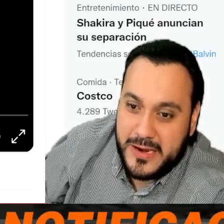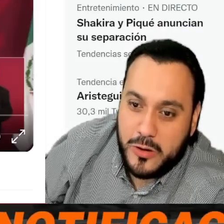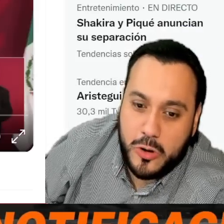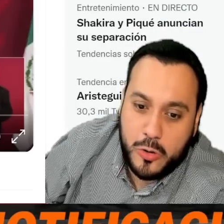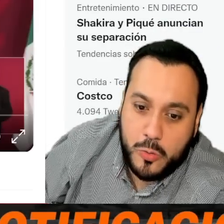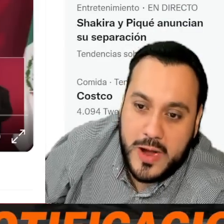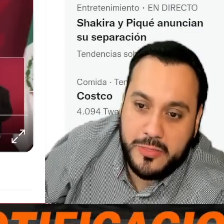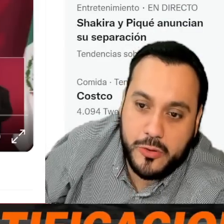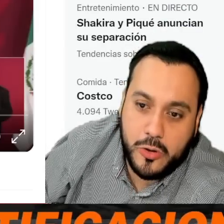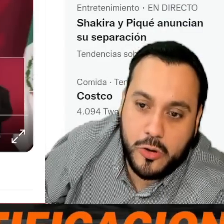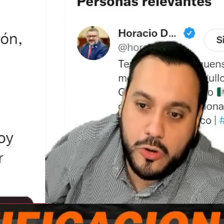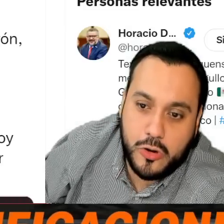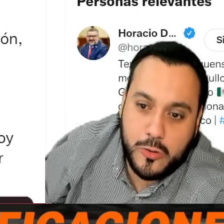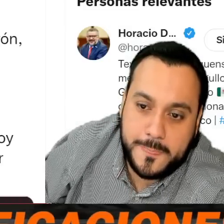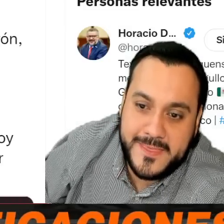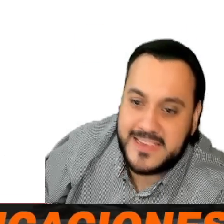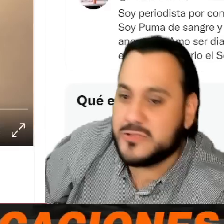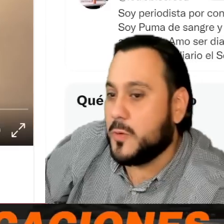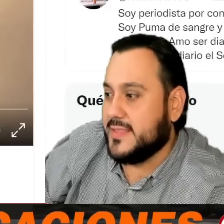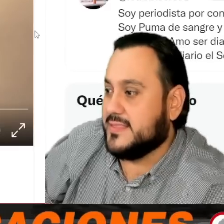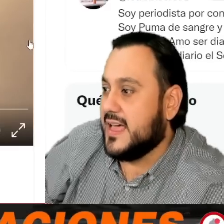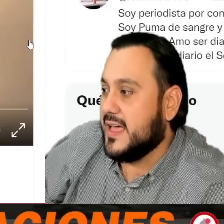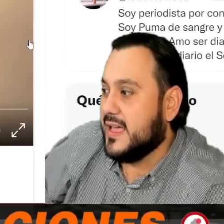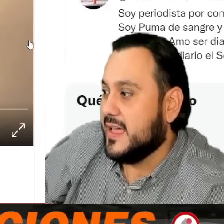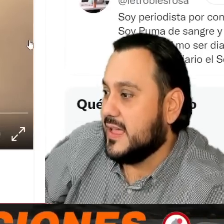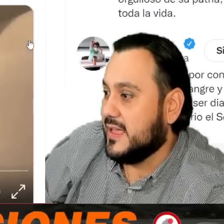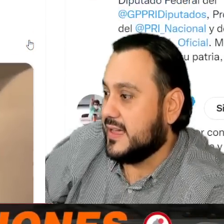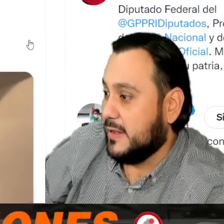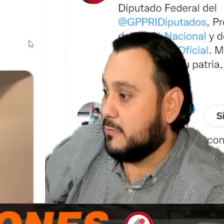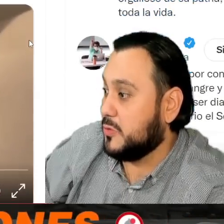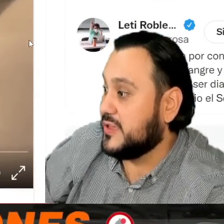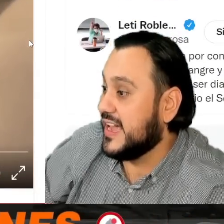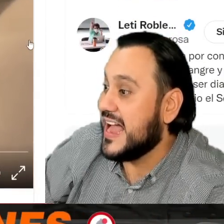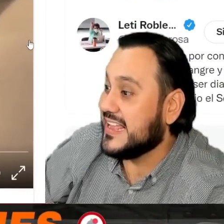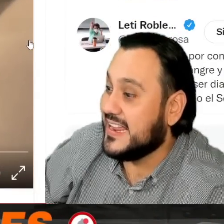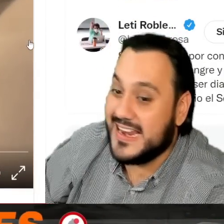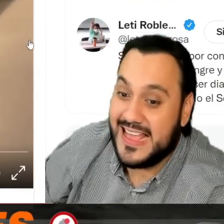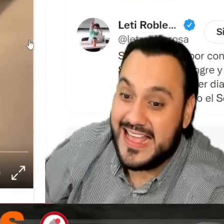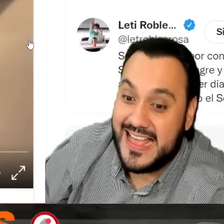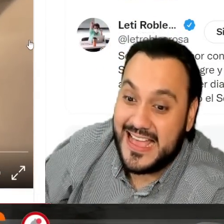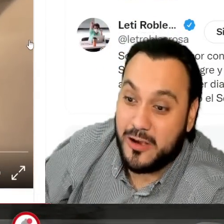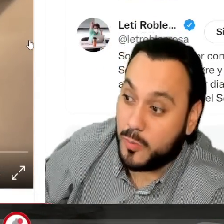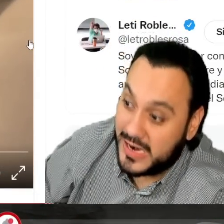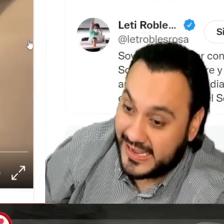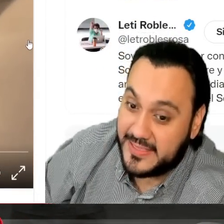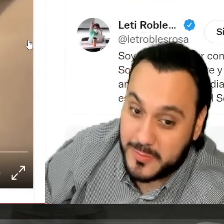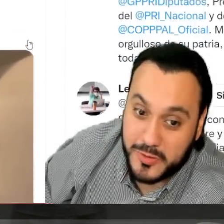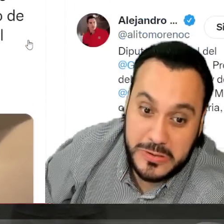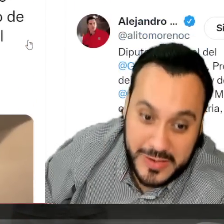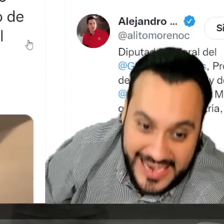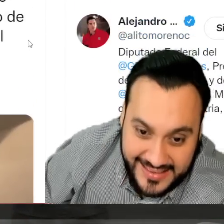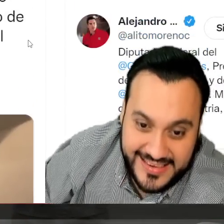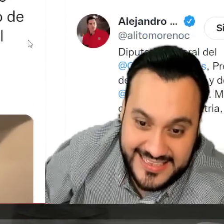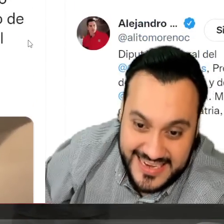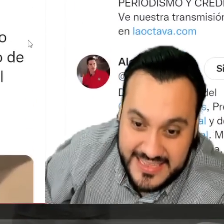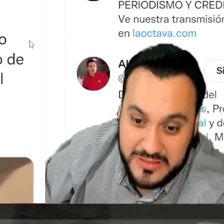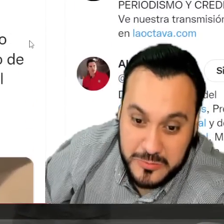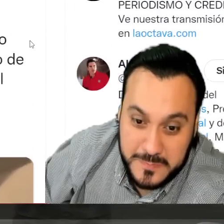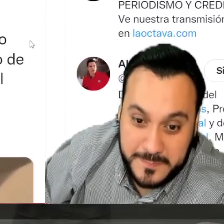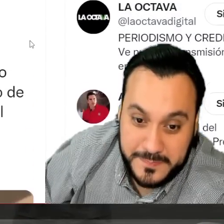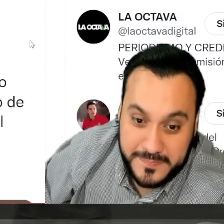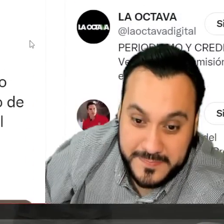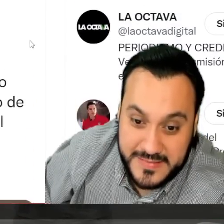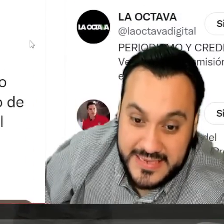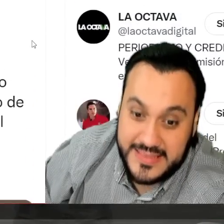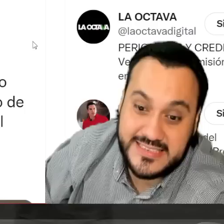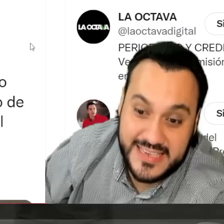pero cuando te das cuenta que cuando llega alguien como alejandro moreno cárdenas al hito